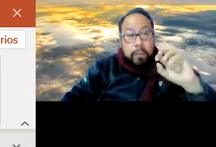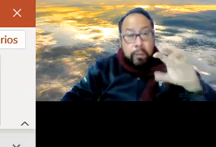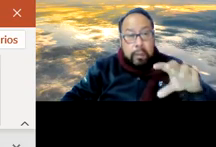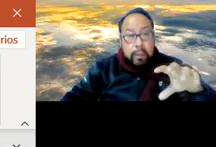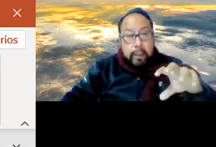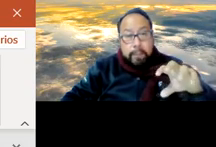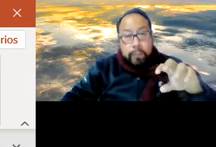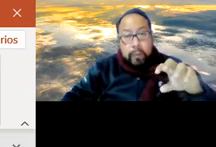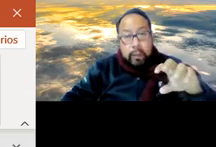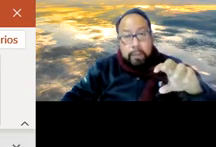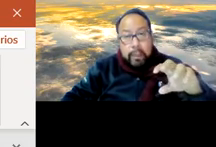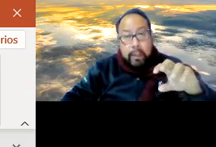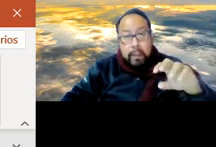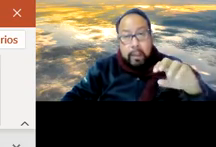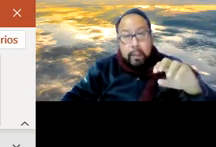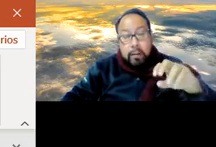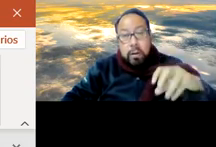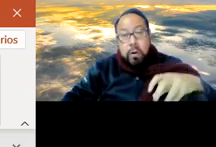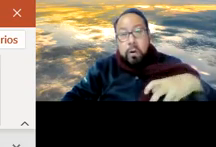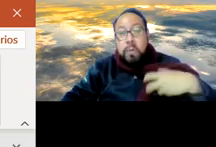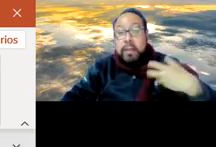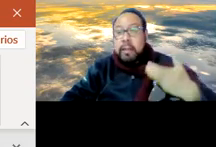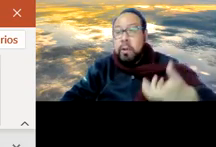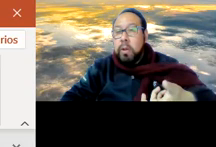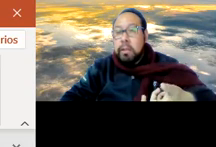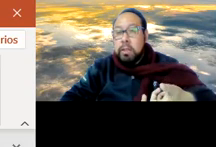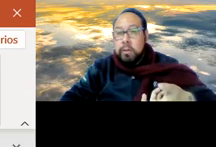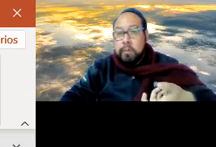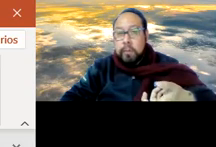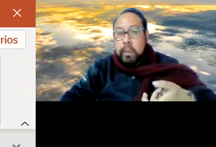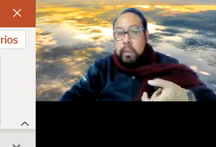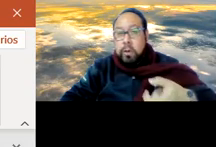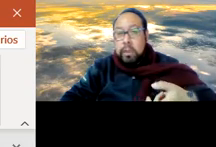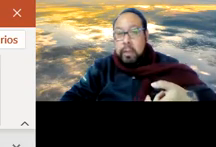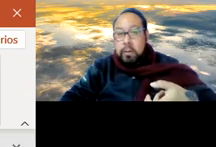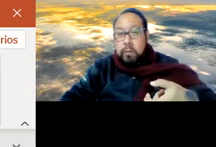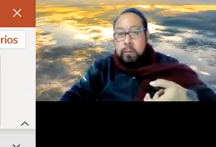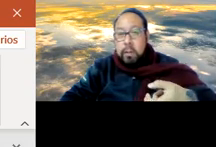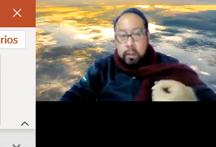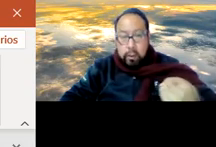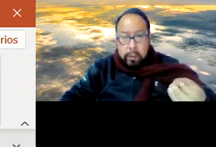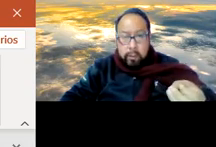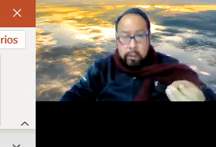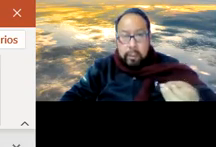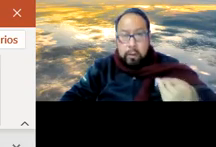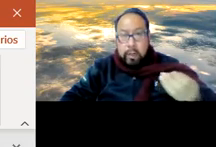Nos dice también que cómo es la circulación y contexto. Y otra vez me voy a decir que son